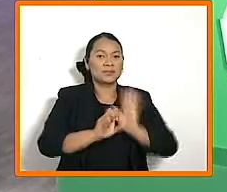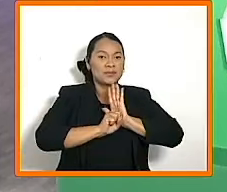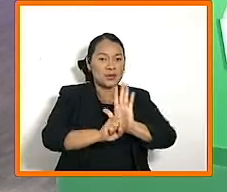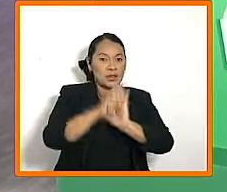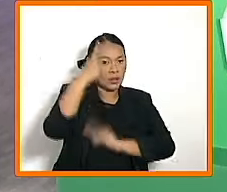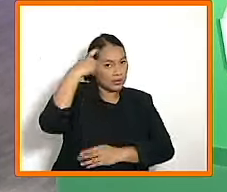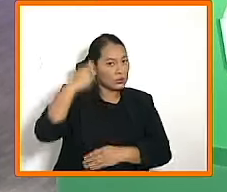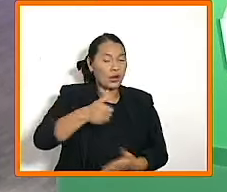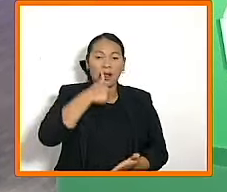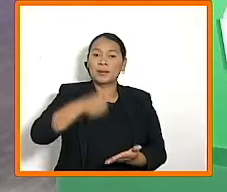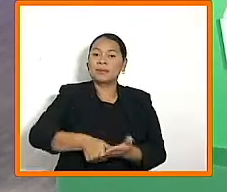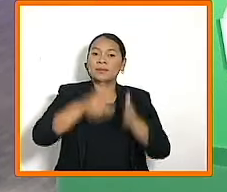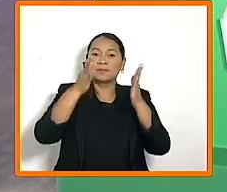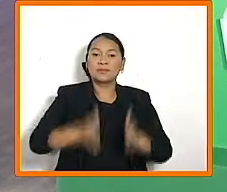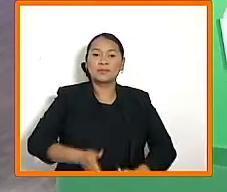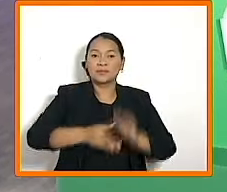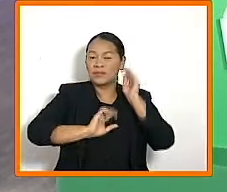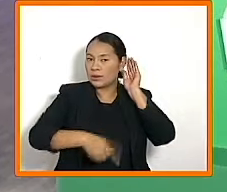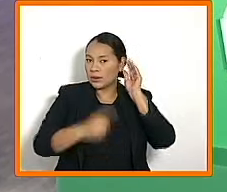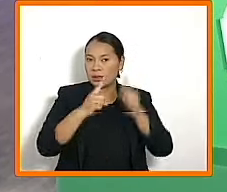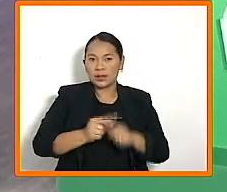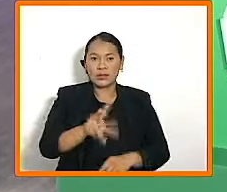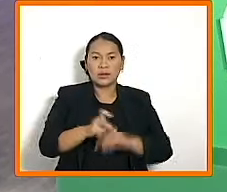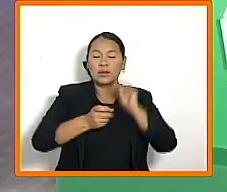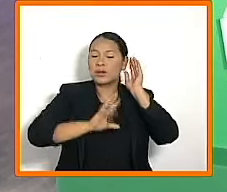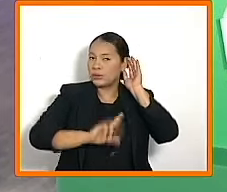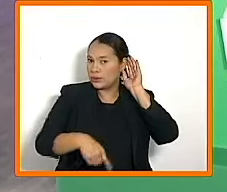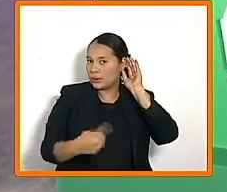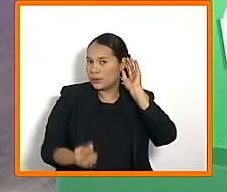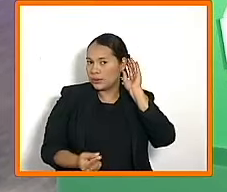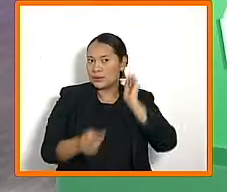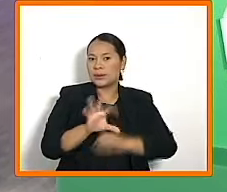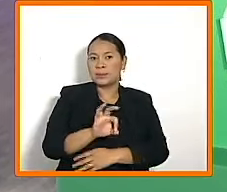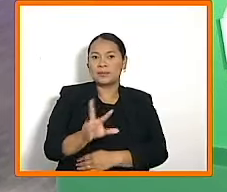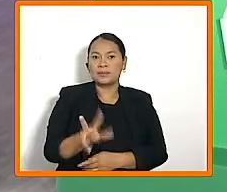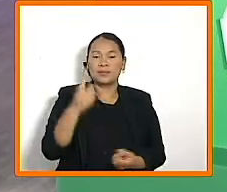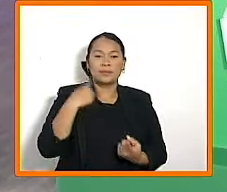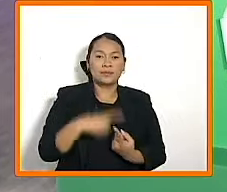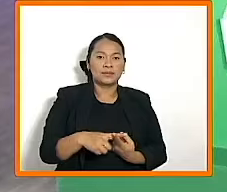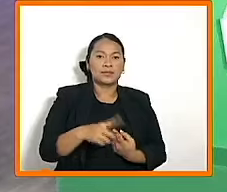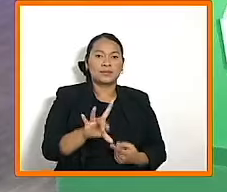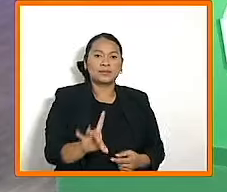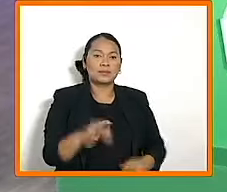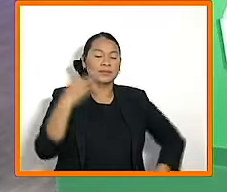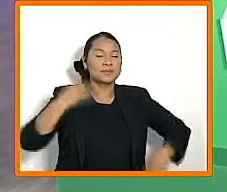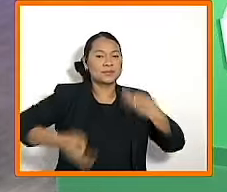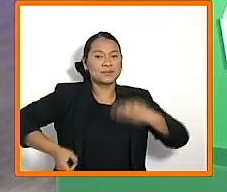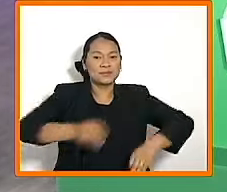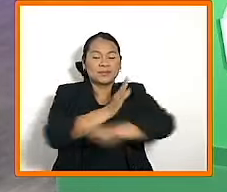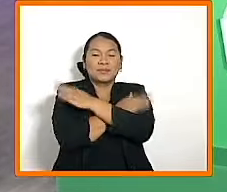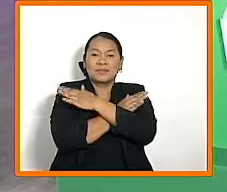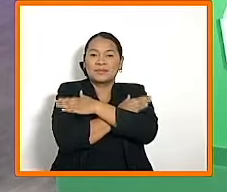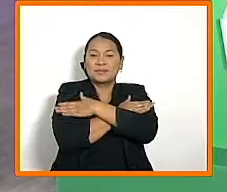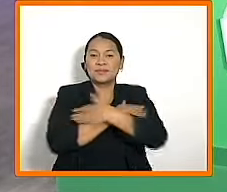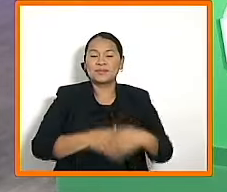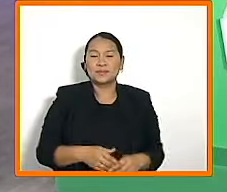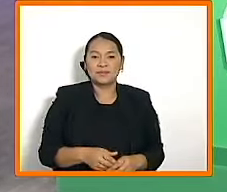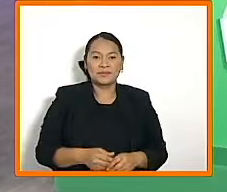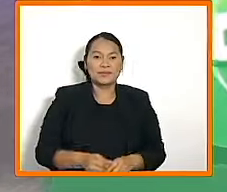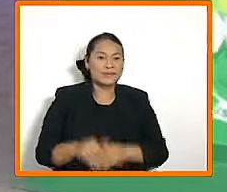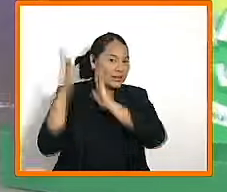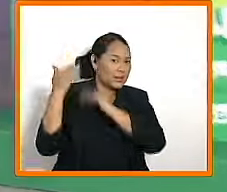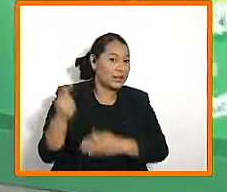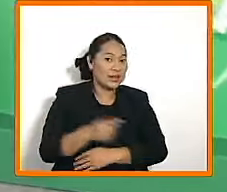cartero para multi x2x para más 1 93 + 8 Muchas felicidades Esperamos que